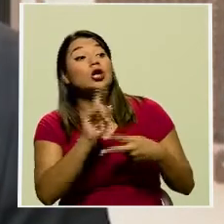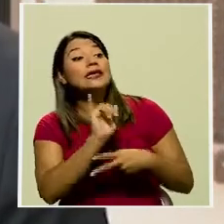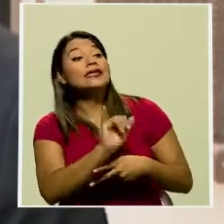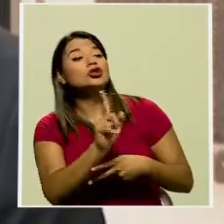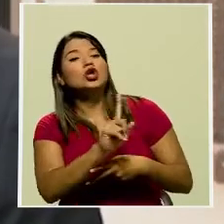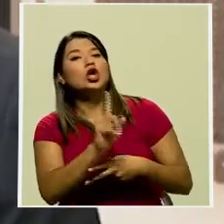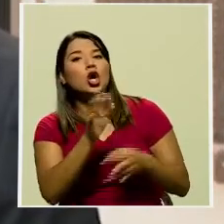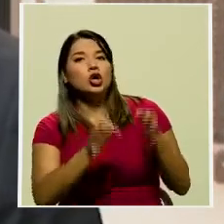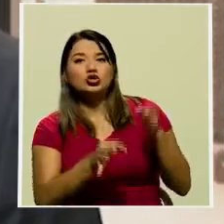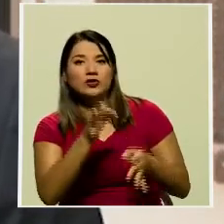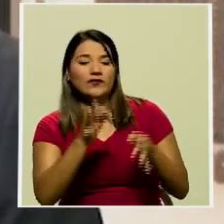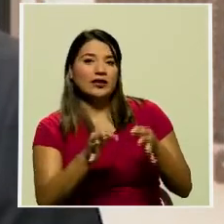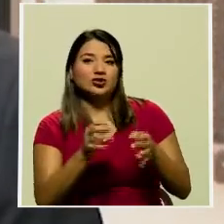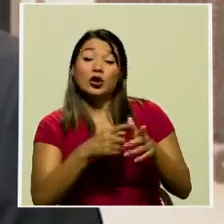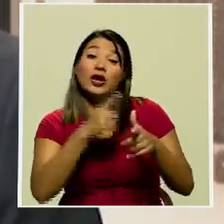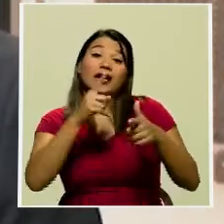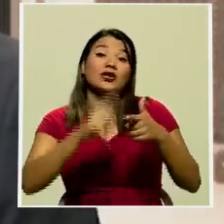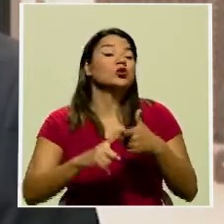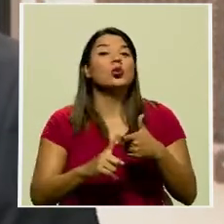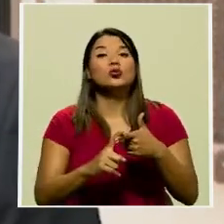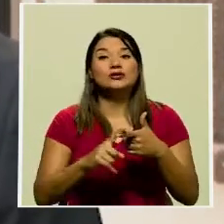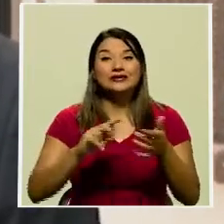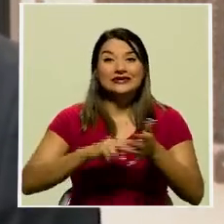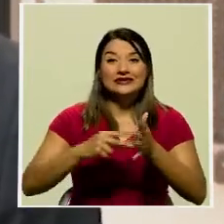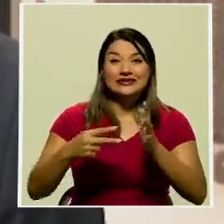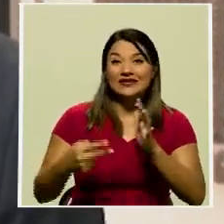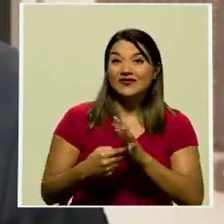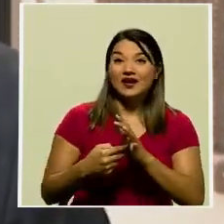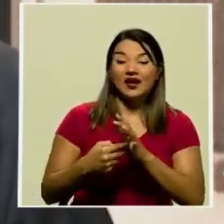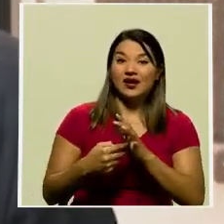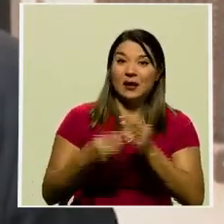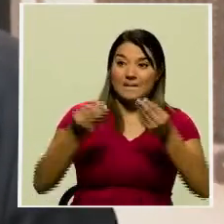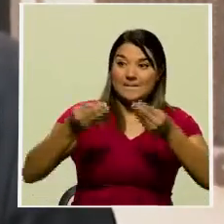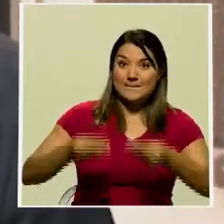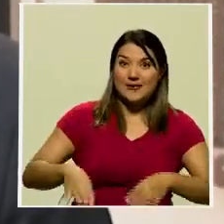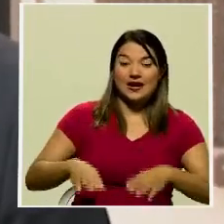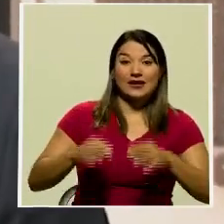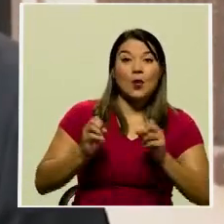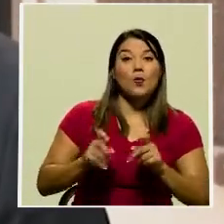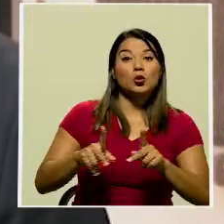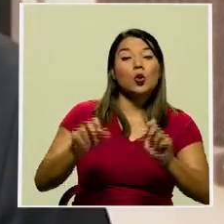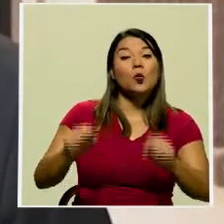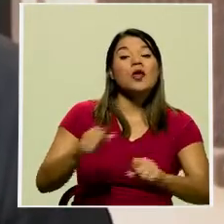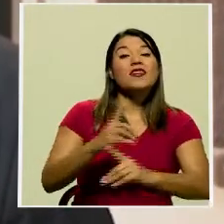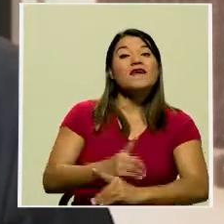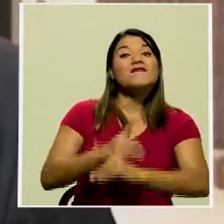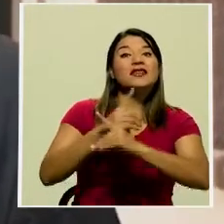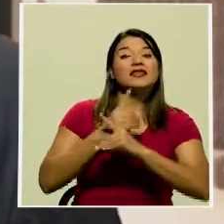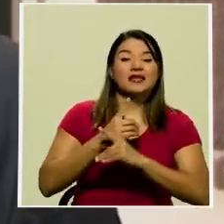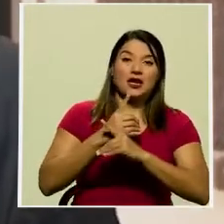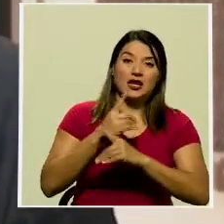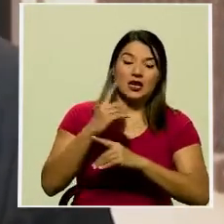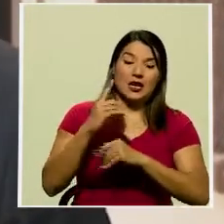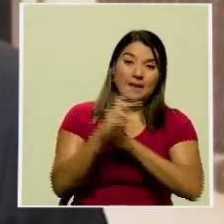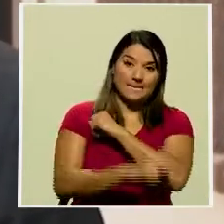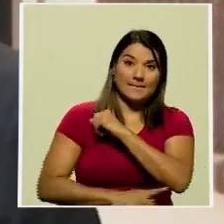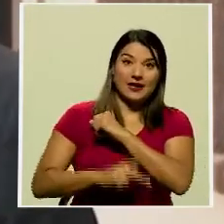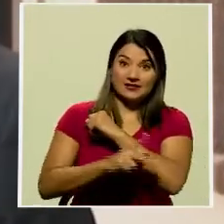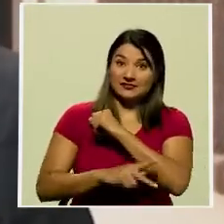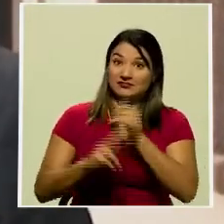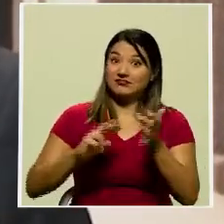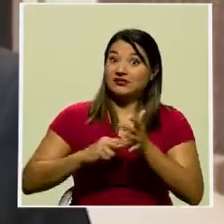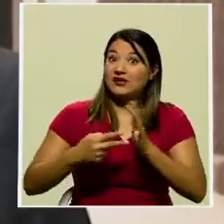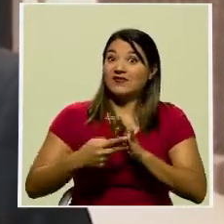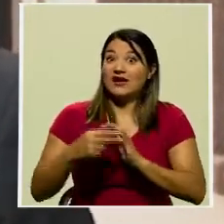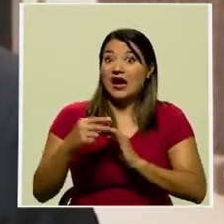por renunciada la acción que representa la Procuraduría. Y eso puede ser gravísimo porque tiene consecuencias de